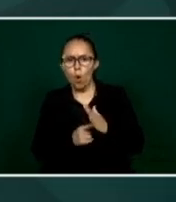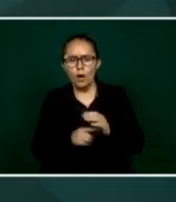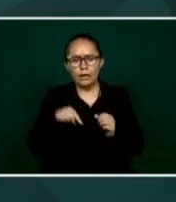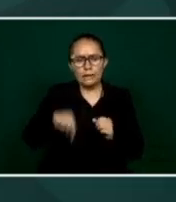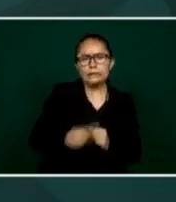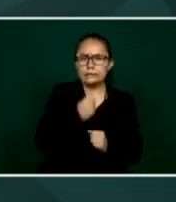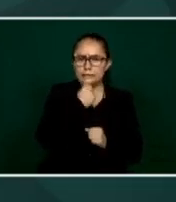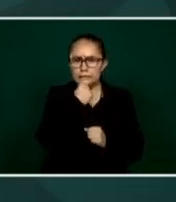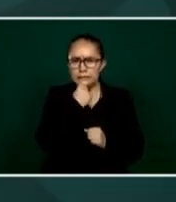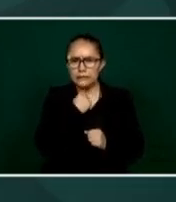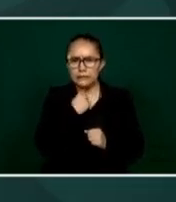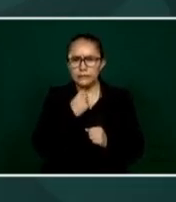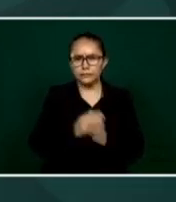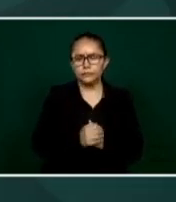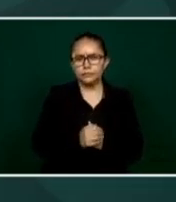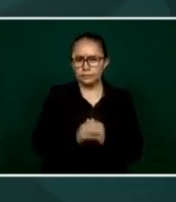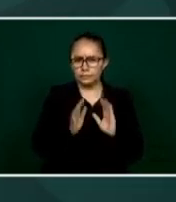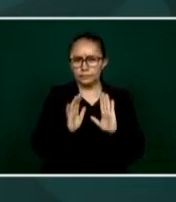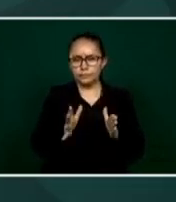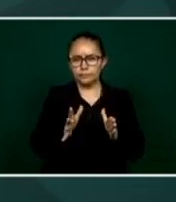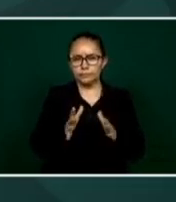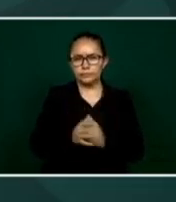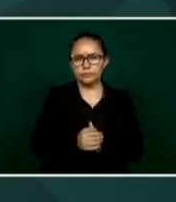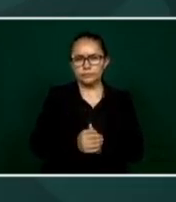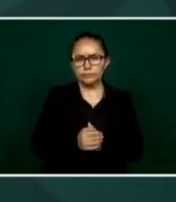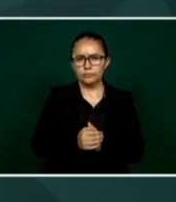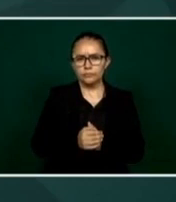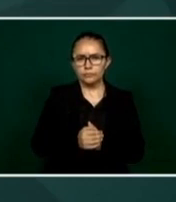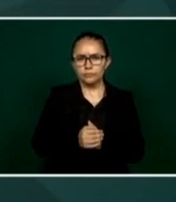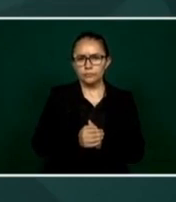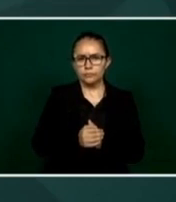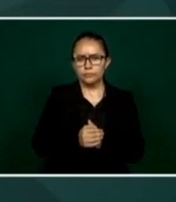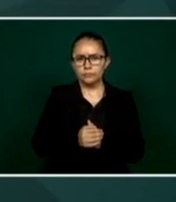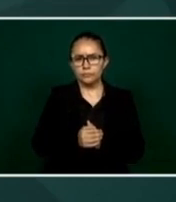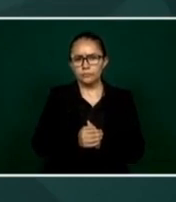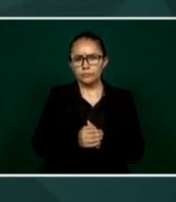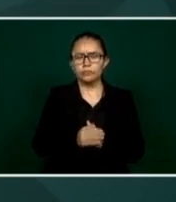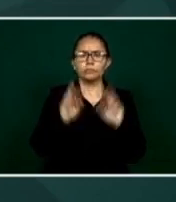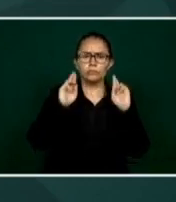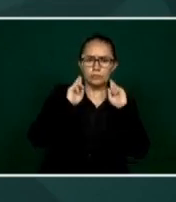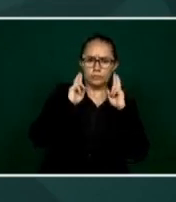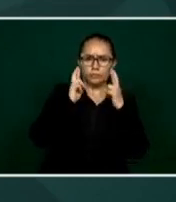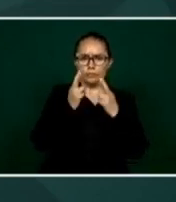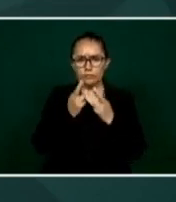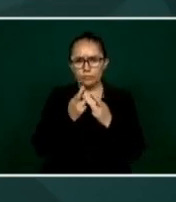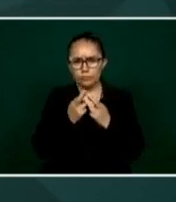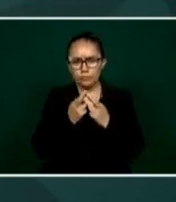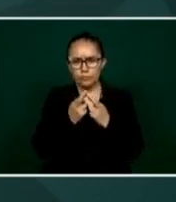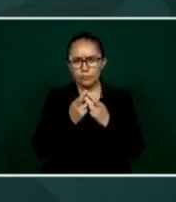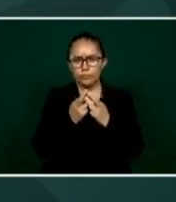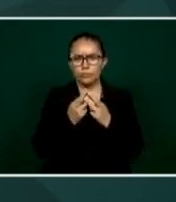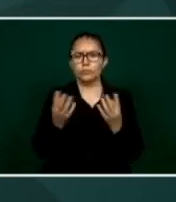Nayarit. Ya concluimos esa reunión.